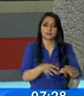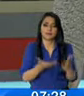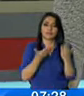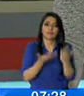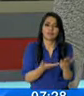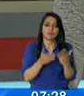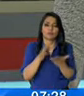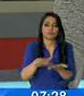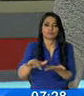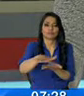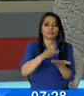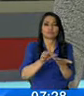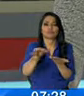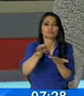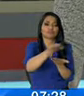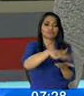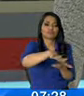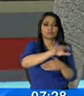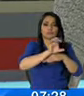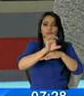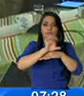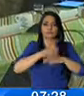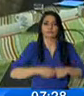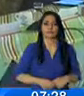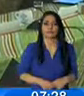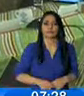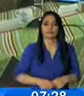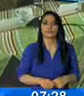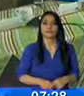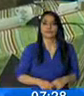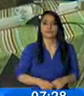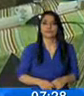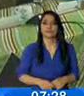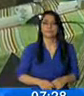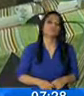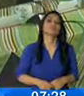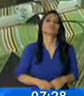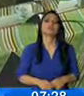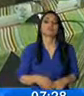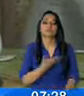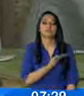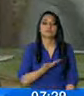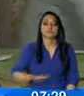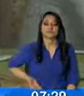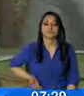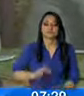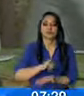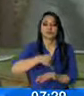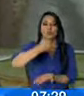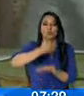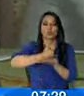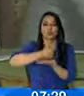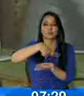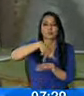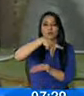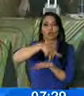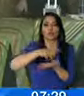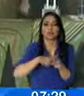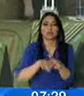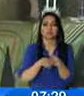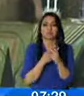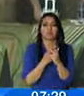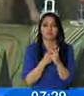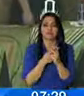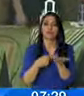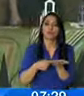las poblaciones más alejadas del país el anuncio lo realizó el presidente de las juntas parroquiales al inicio de la cita con el